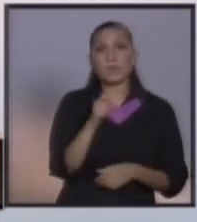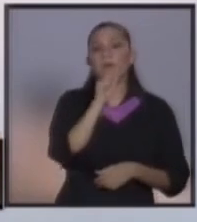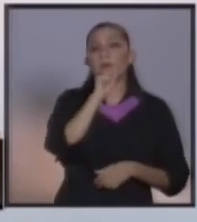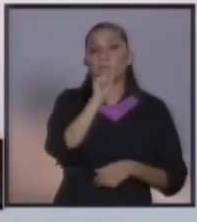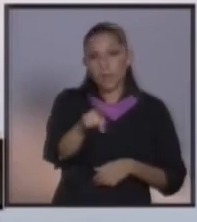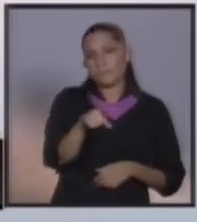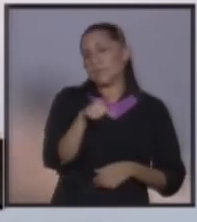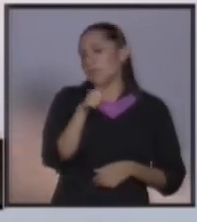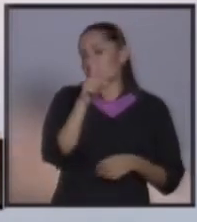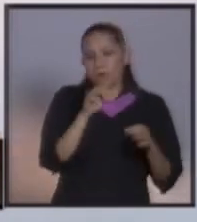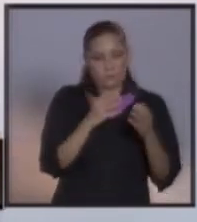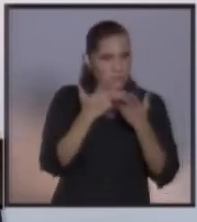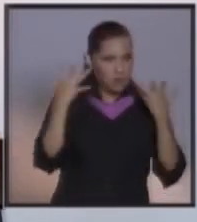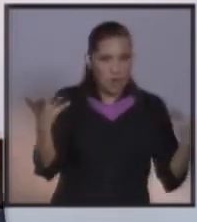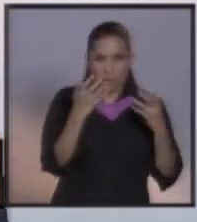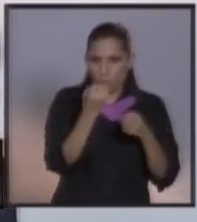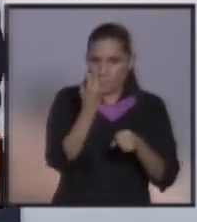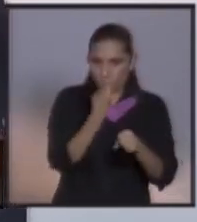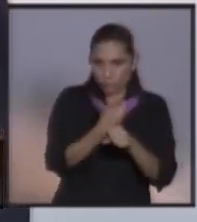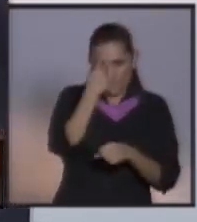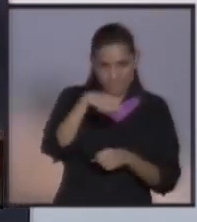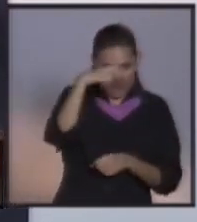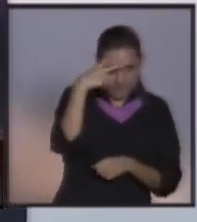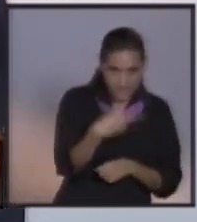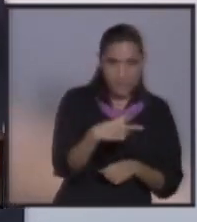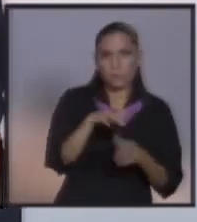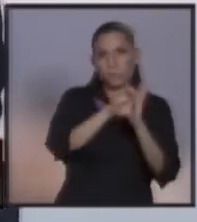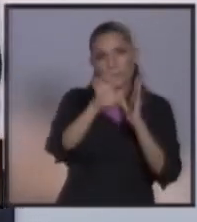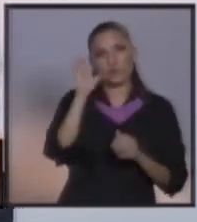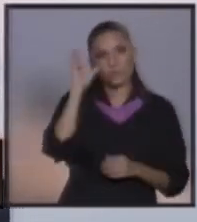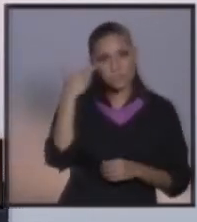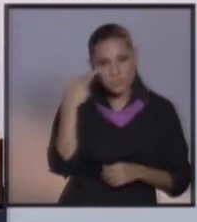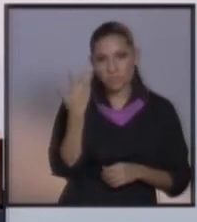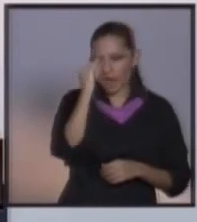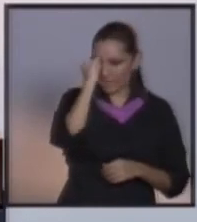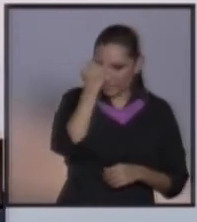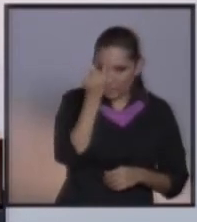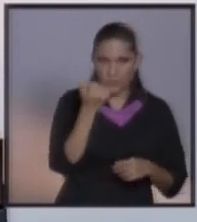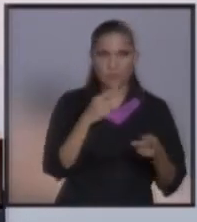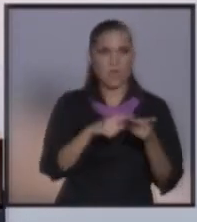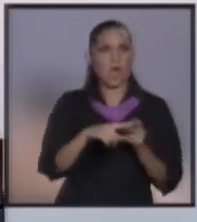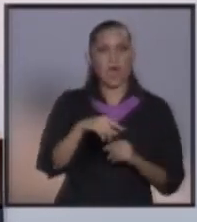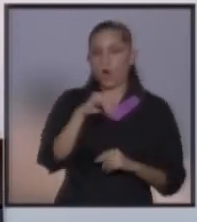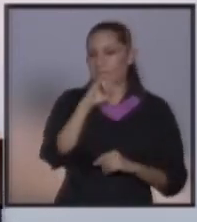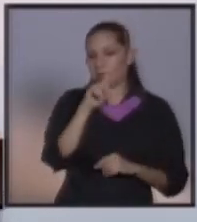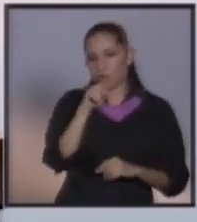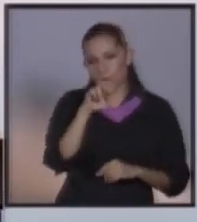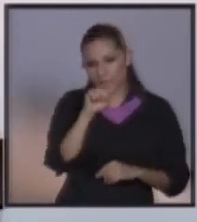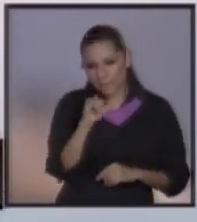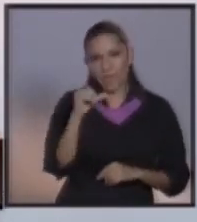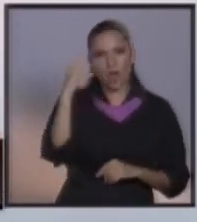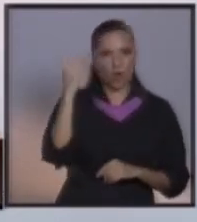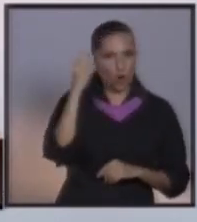gran oportunidad para México. La región Asia-Pacífico, países como China, la India, Indonesia, Corea del Sur,